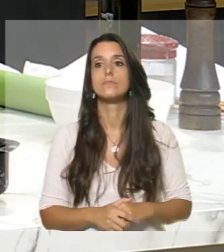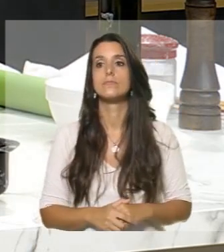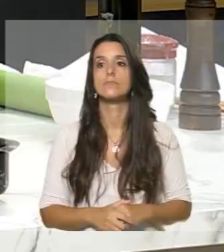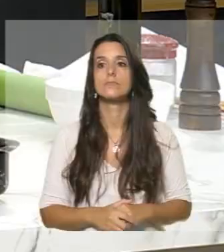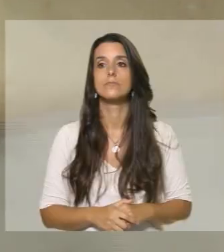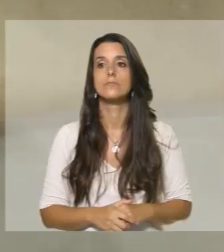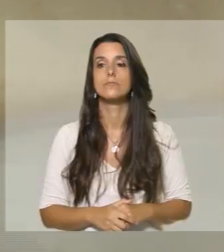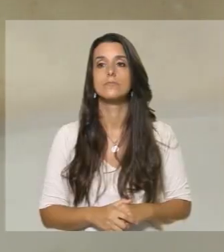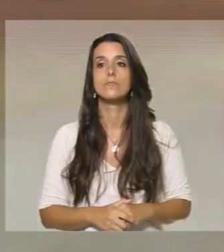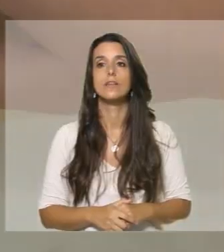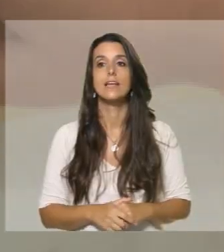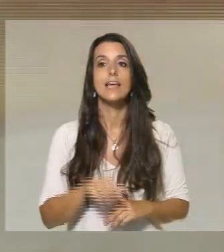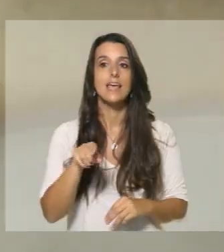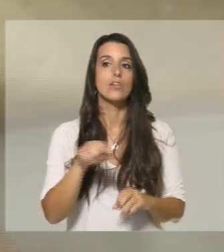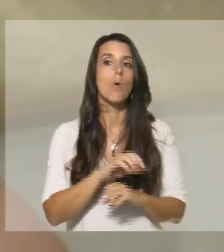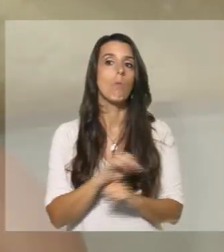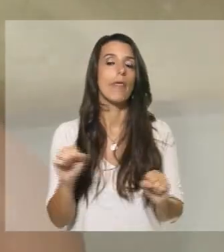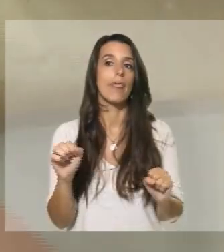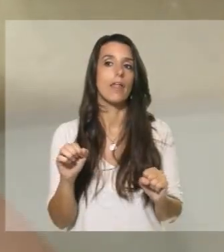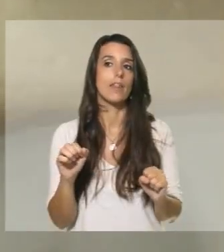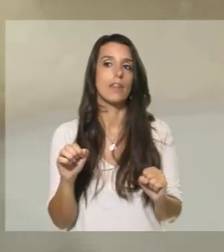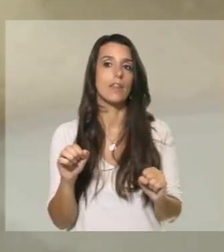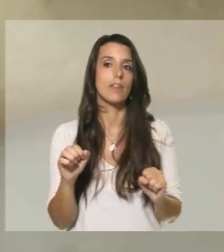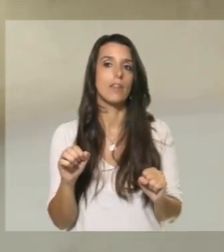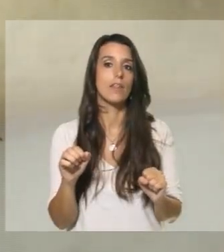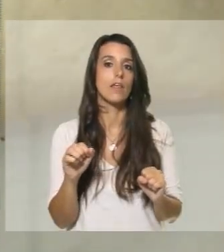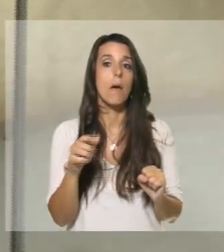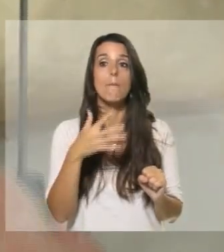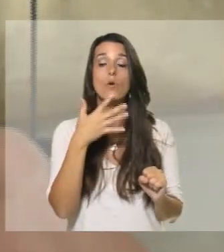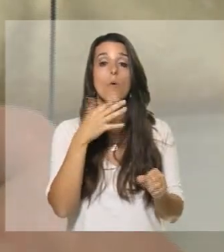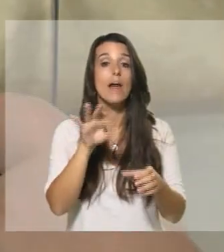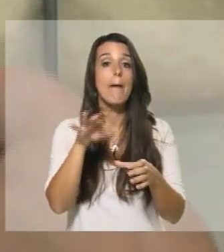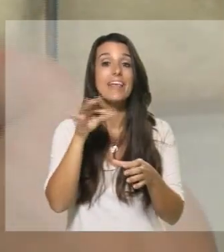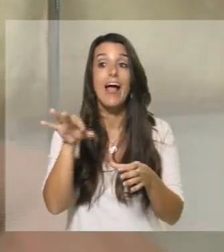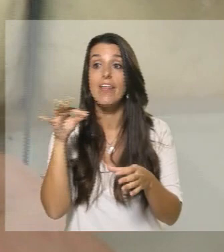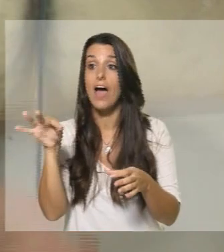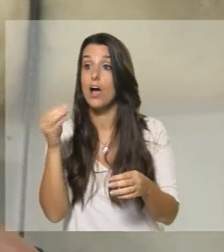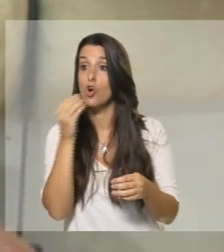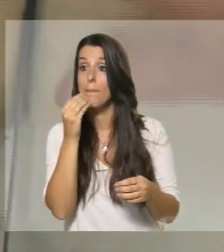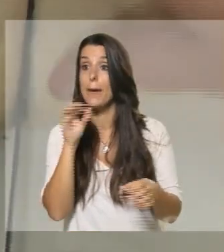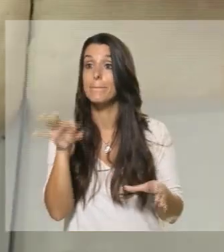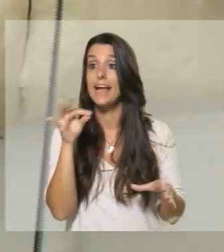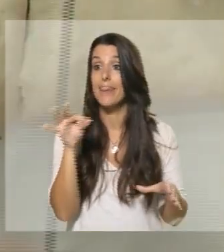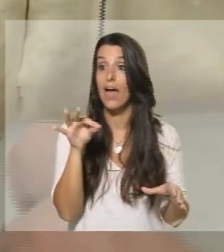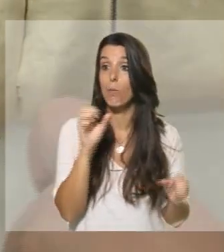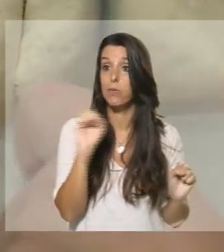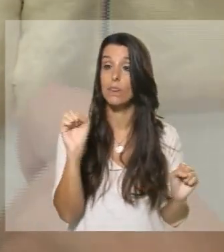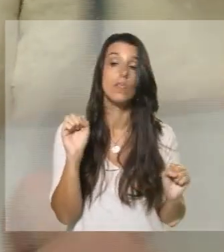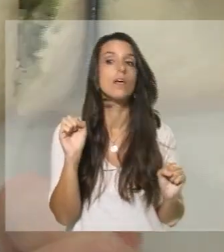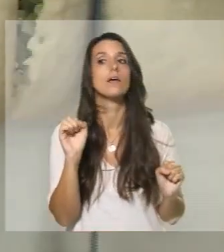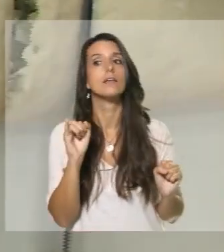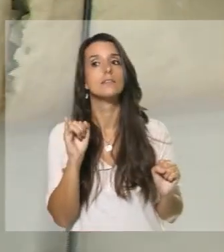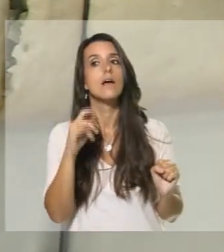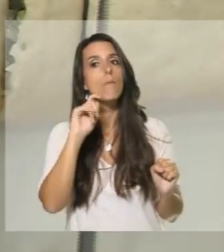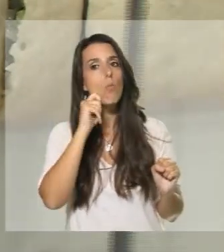Ahí está. Y esto lo pueden hacer para una picada. Salen un montón. Las masas de levadura son retro. Bueno, son